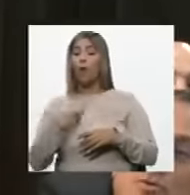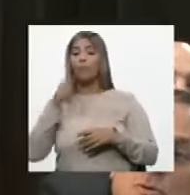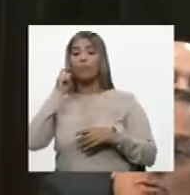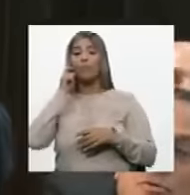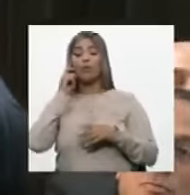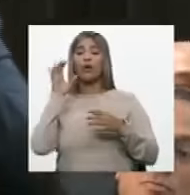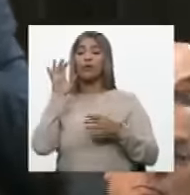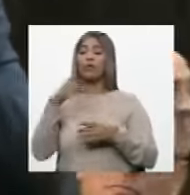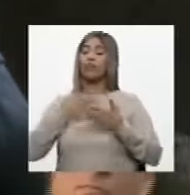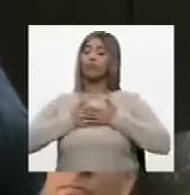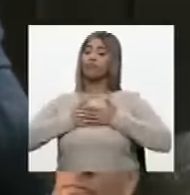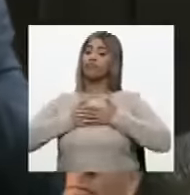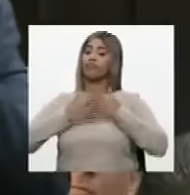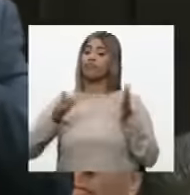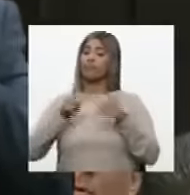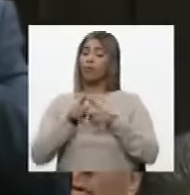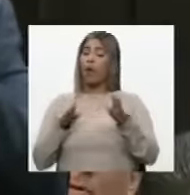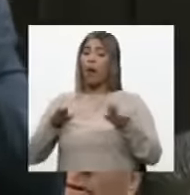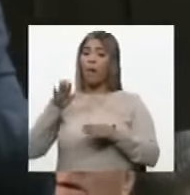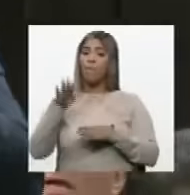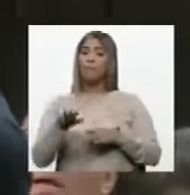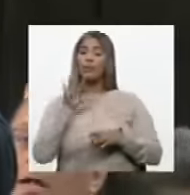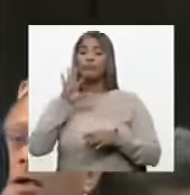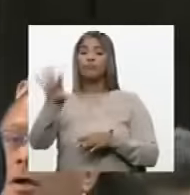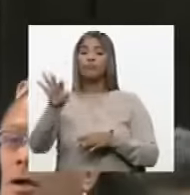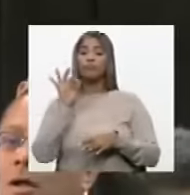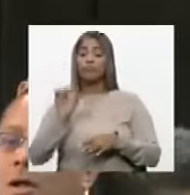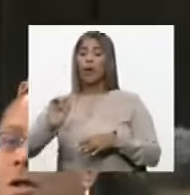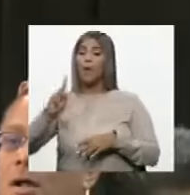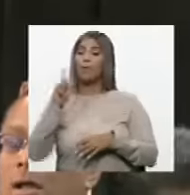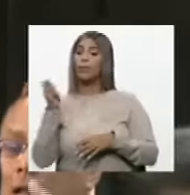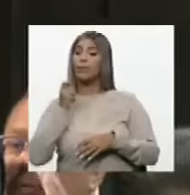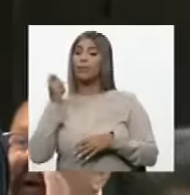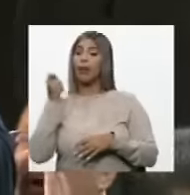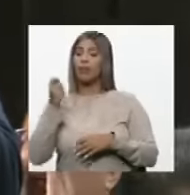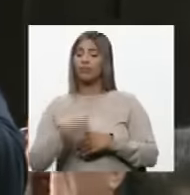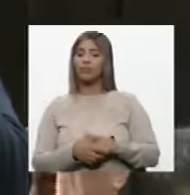que estaban dispuestos a dar un paso para que se escogiera por primera vez.